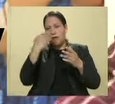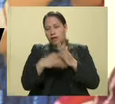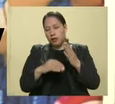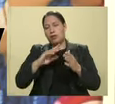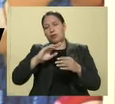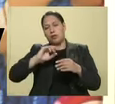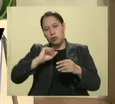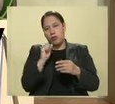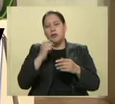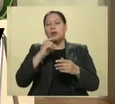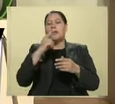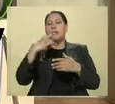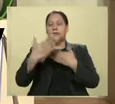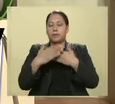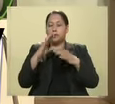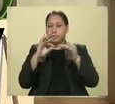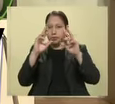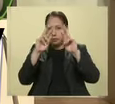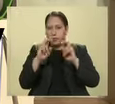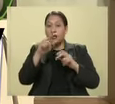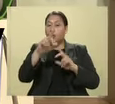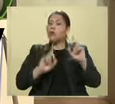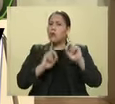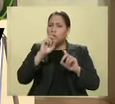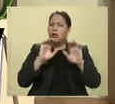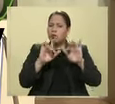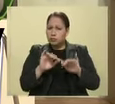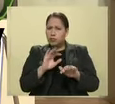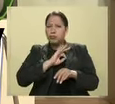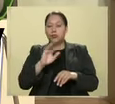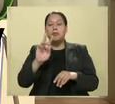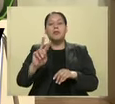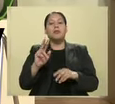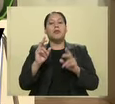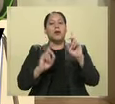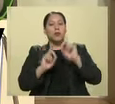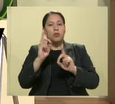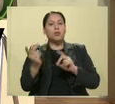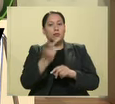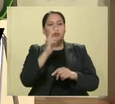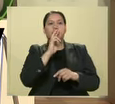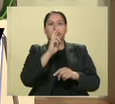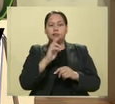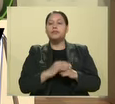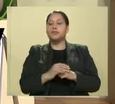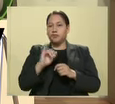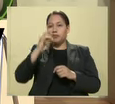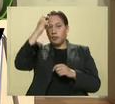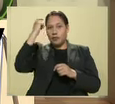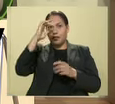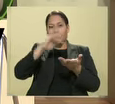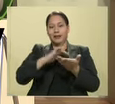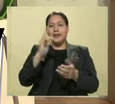claro, y recordarles a toda la gente que si tienen dudas, bueno, nos escriban y el viernes también aquí hacemos preguntas y respuestas, ¿verdad? Sí, chiquito.